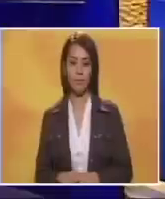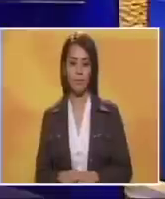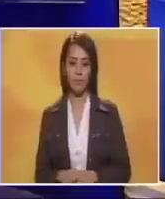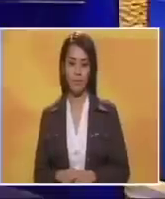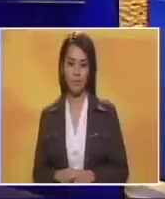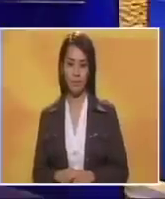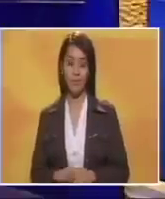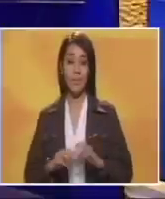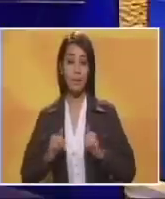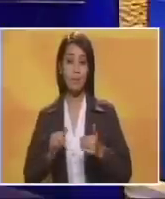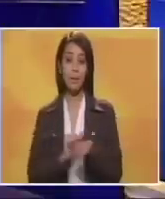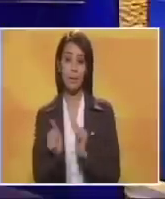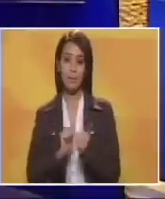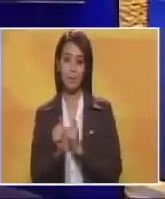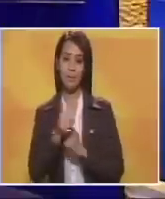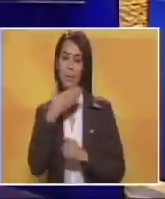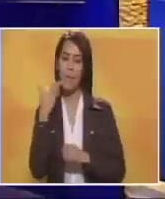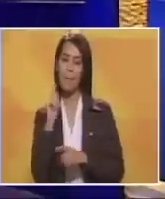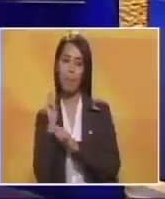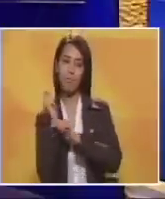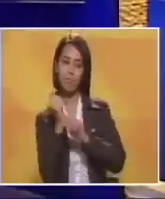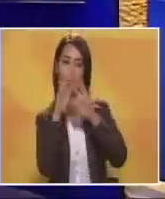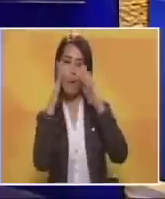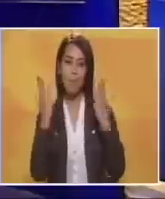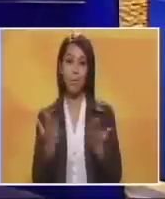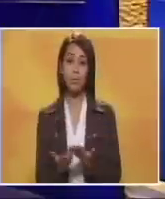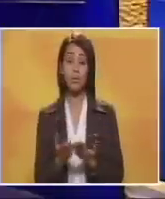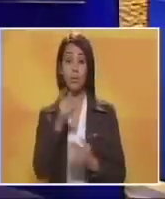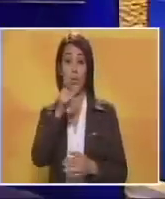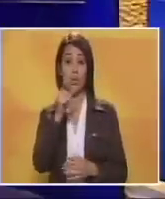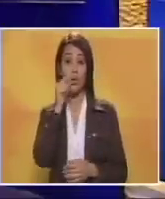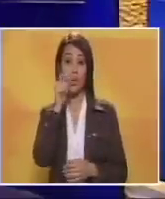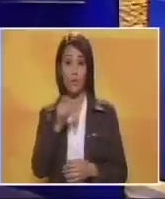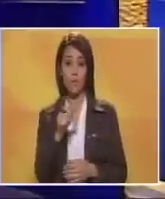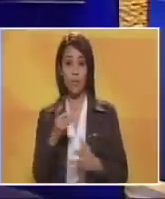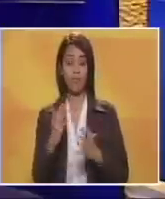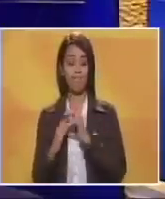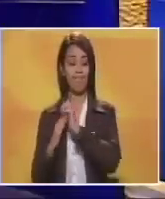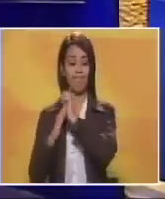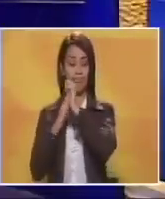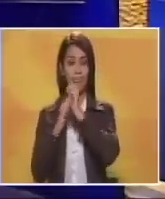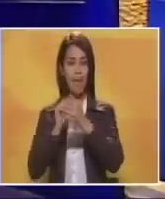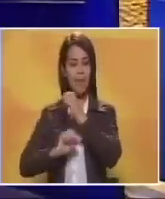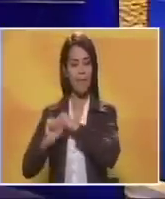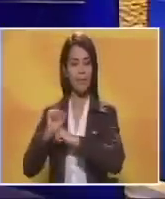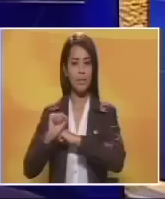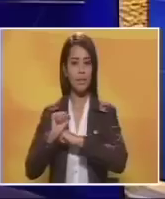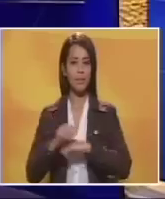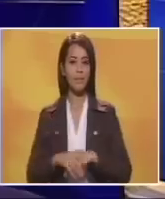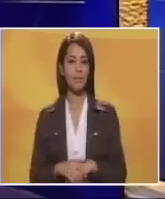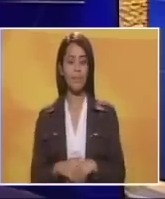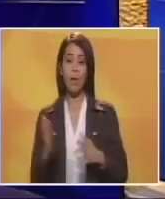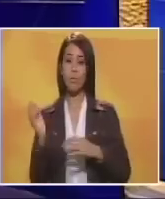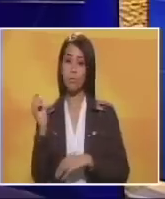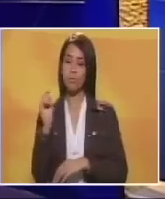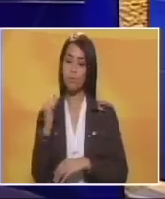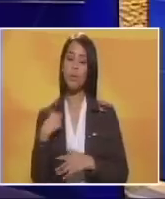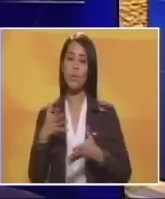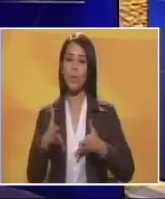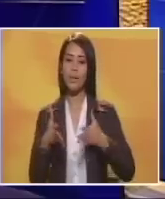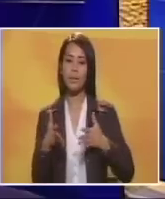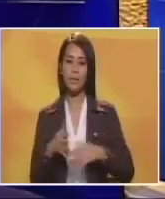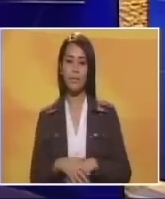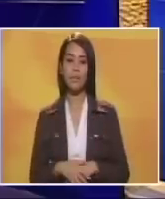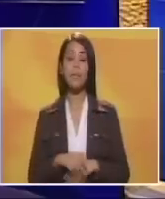Amigas y amigos, iniciamos los deportes con el mejor béisbol del mundo porque Robinson Chirinos fue líder en la ofensiva de los Vigilantes de Texas que derrotaron a los Astros